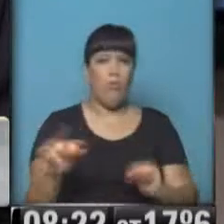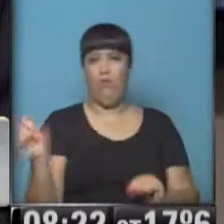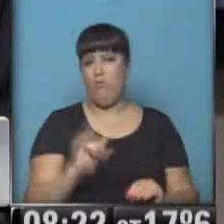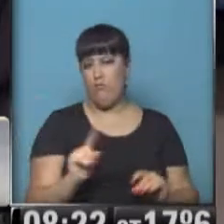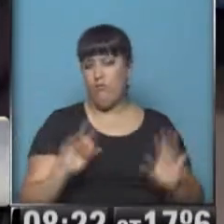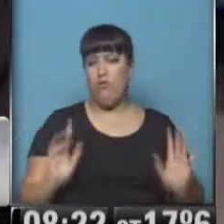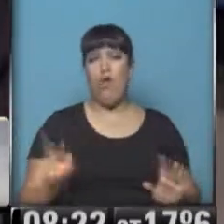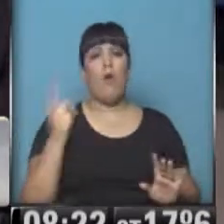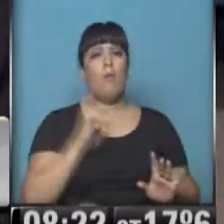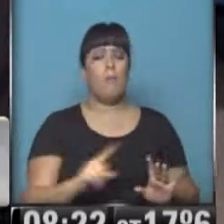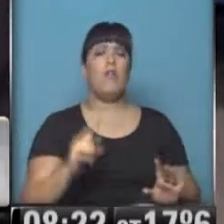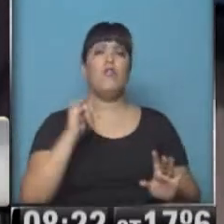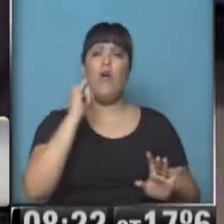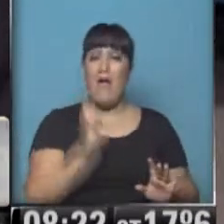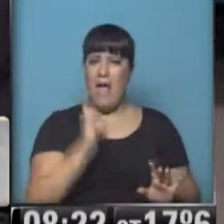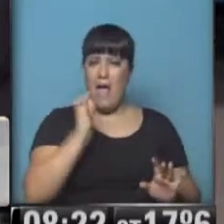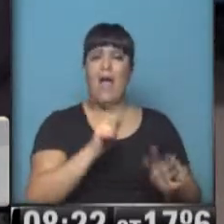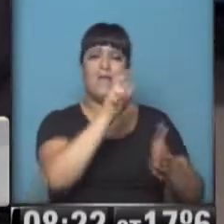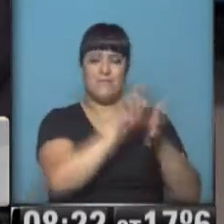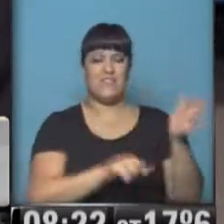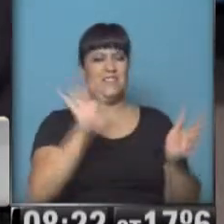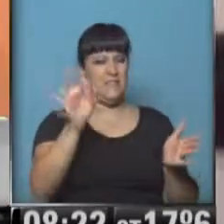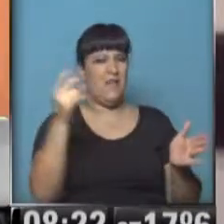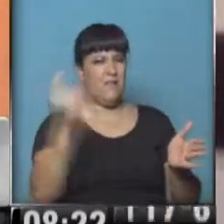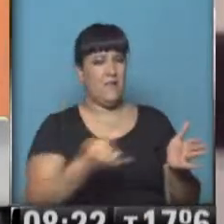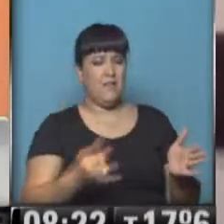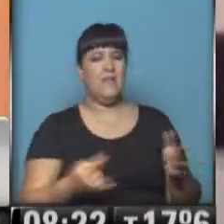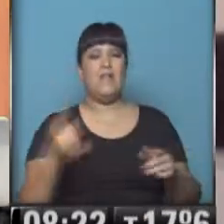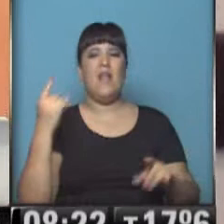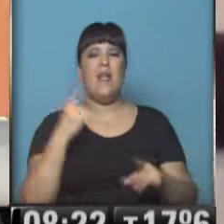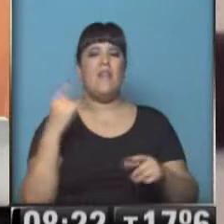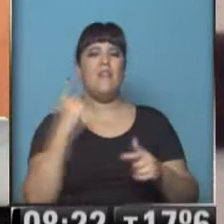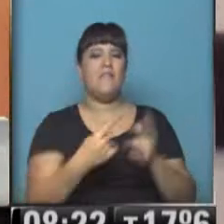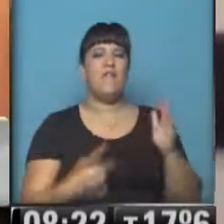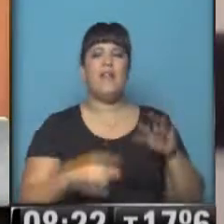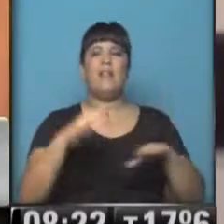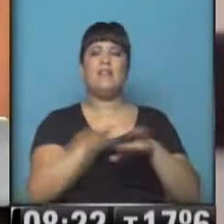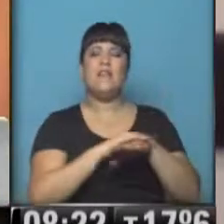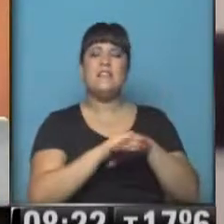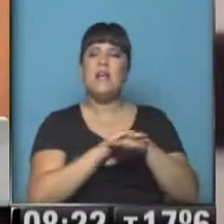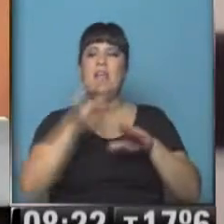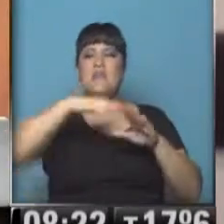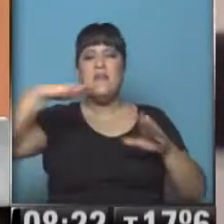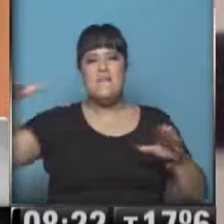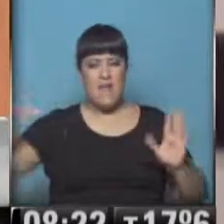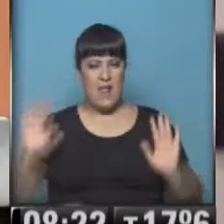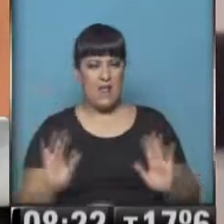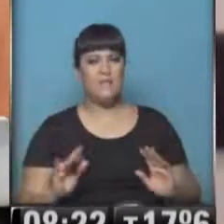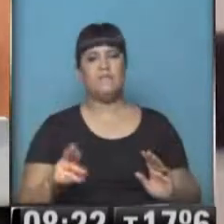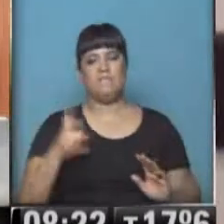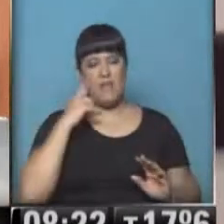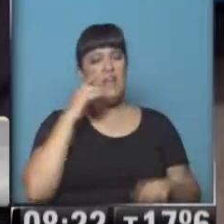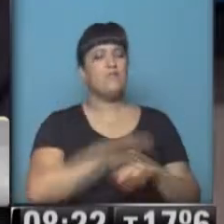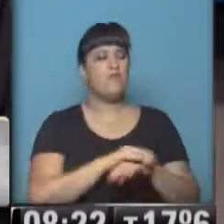exista conocimiento de que esas facturas son a poquito más diferentes niveles de responsabilidad